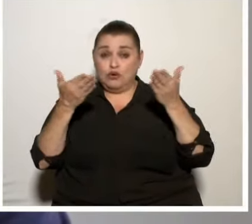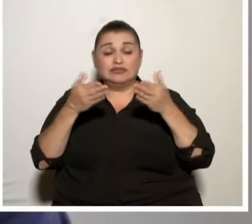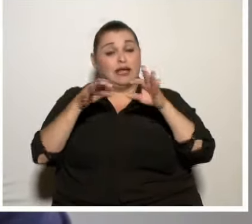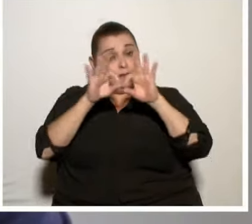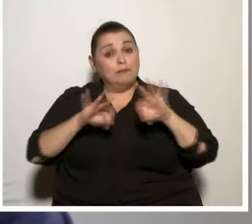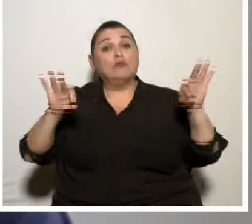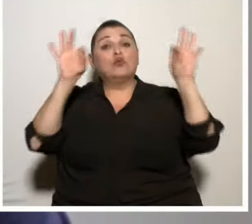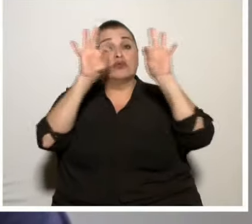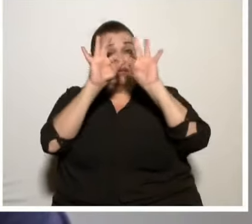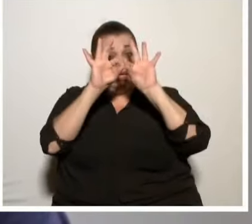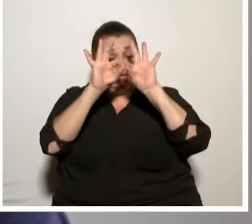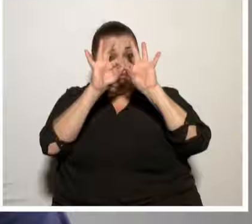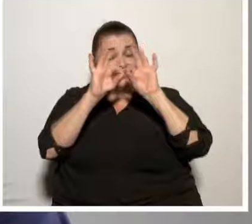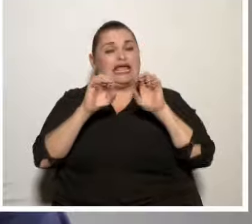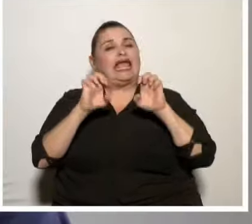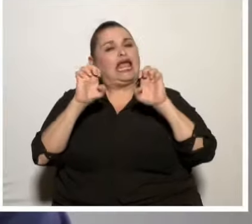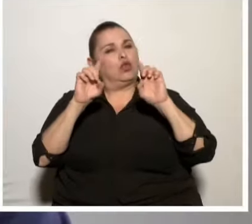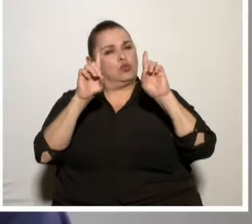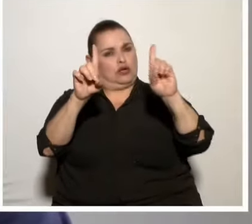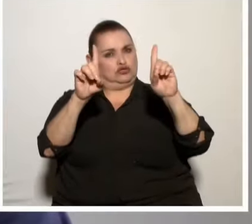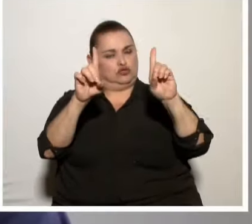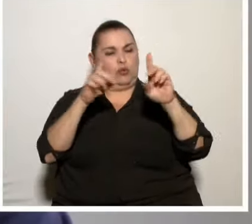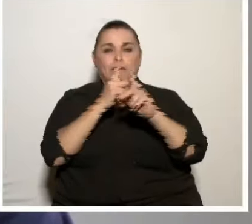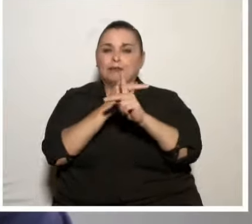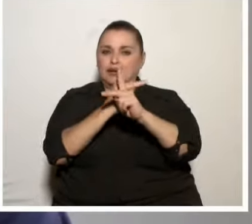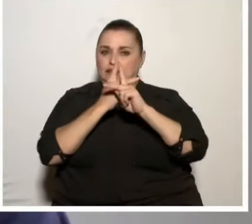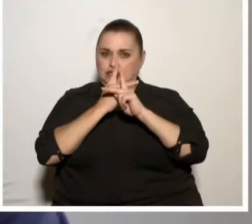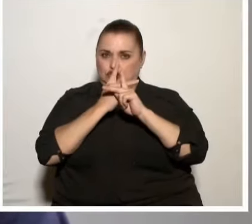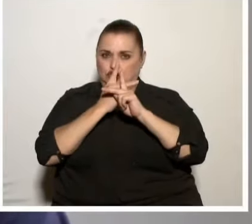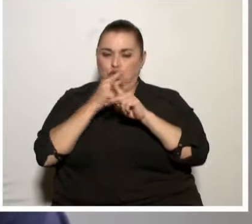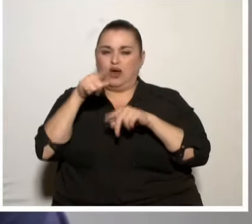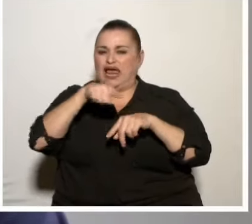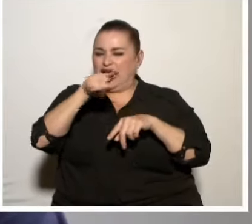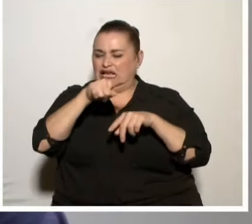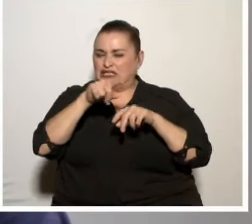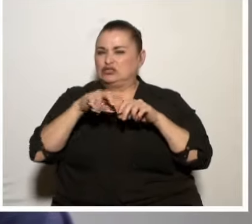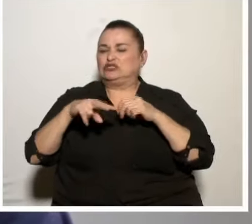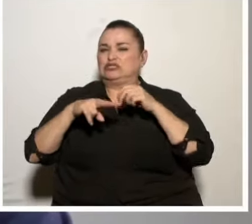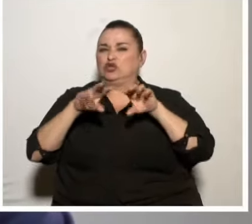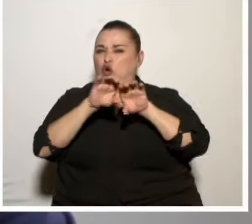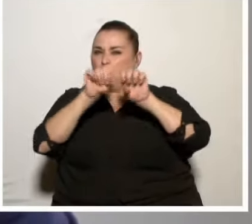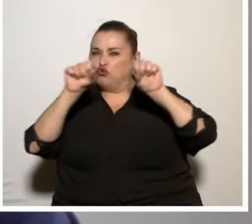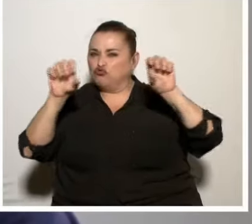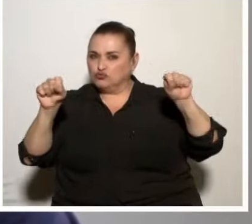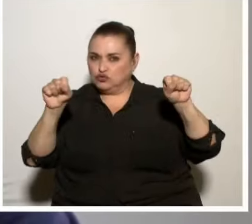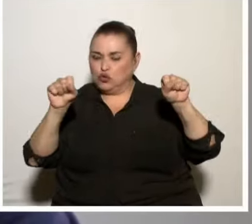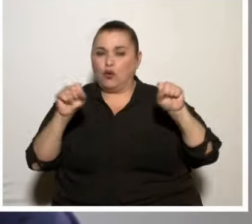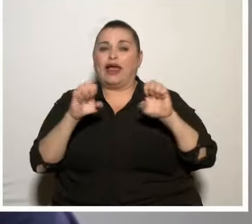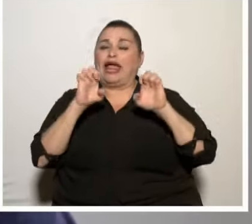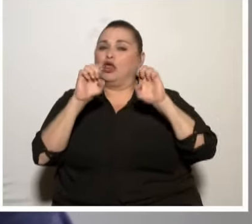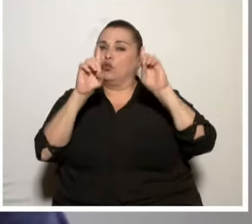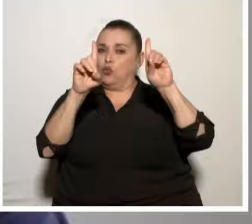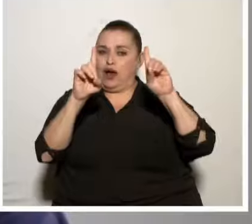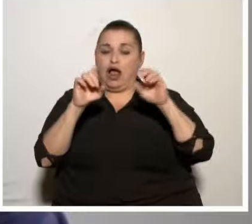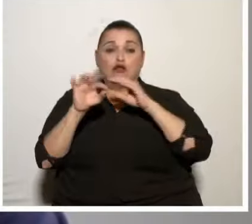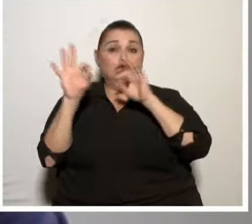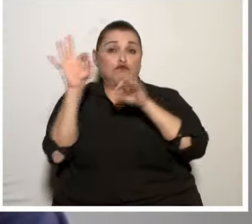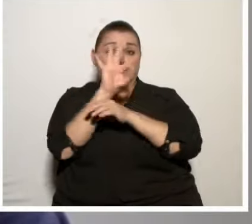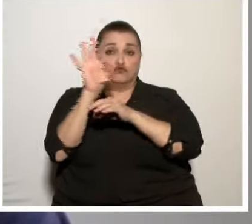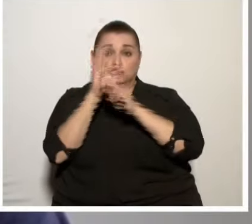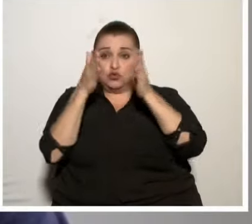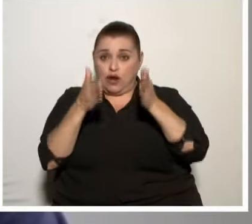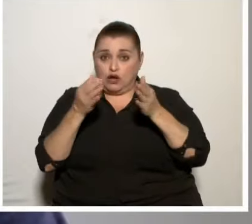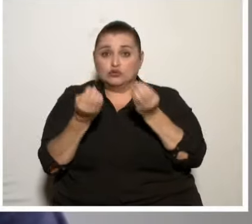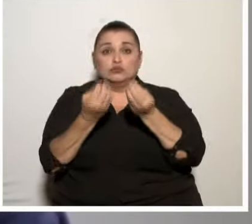esto es educar para la prevención de estos delitos de la corrupción, educar a los funcionarios públicos sobre